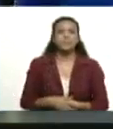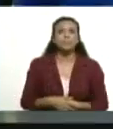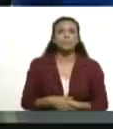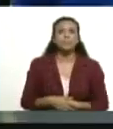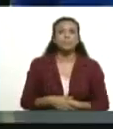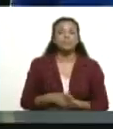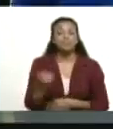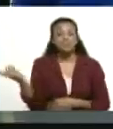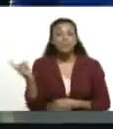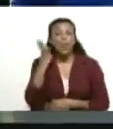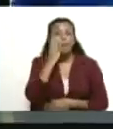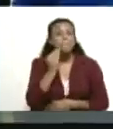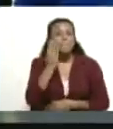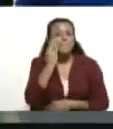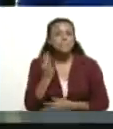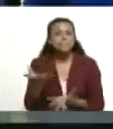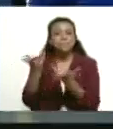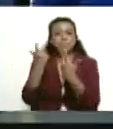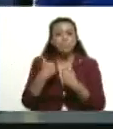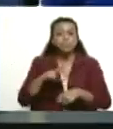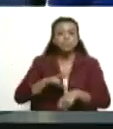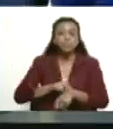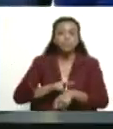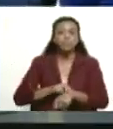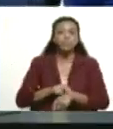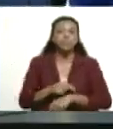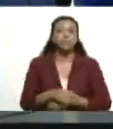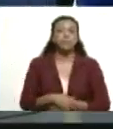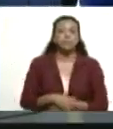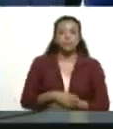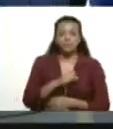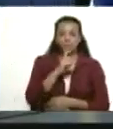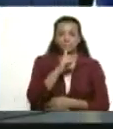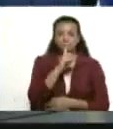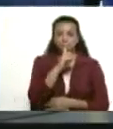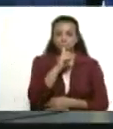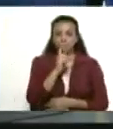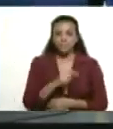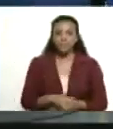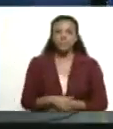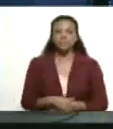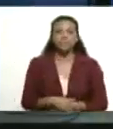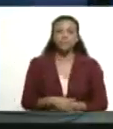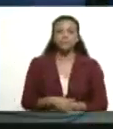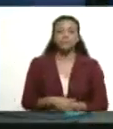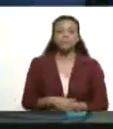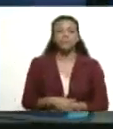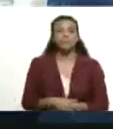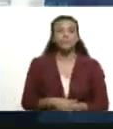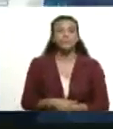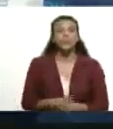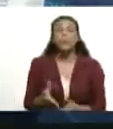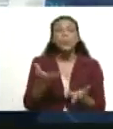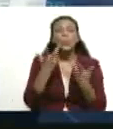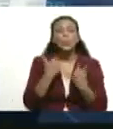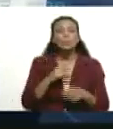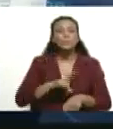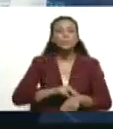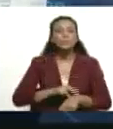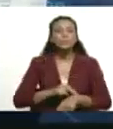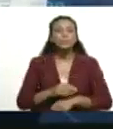la doctora. Cuéntale, vente por aquí, doctora. Delcy. Cuéntale la anécdota. Cuéntale. ¿Cuál es la anécdota?